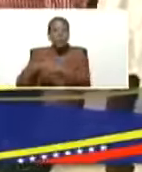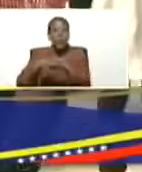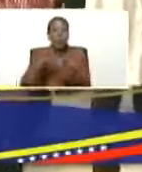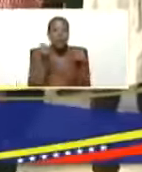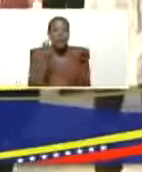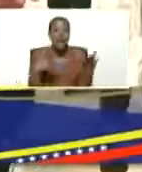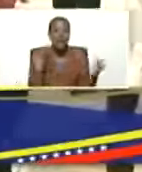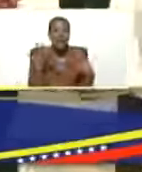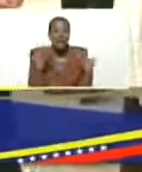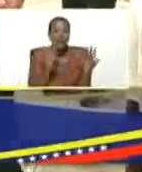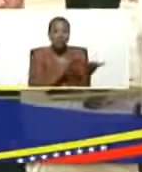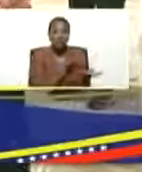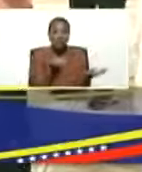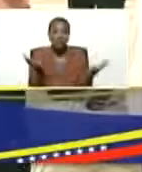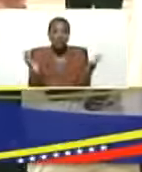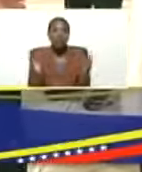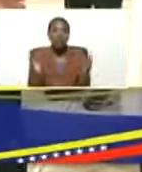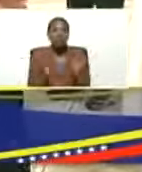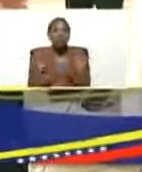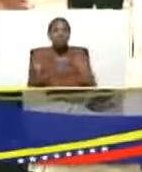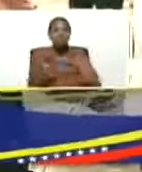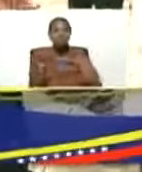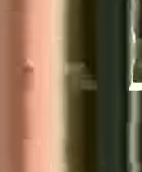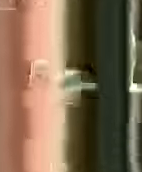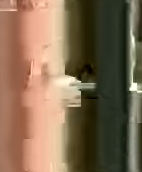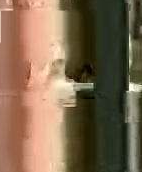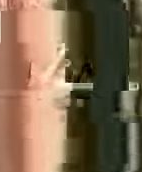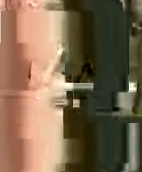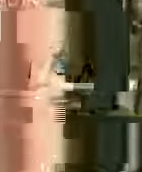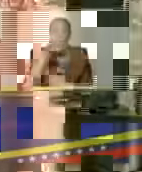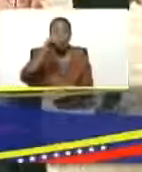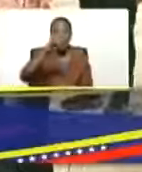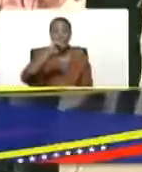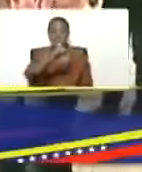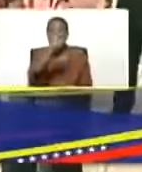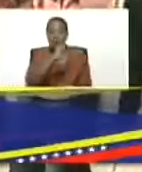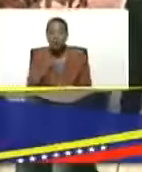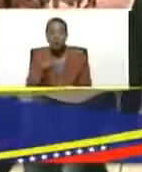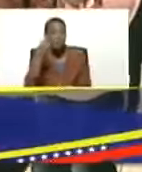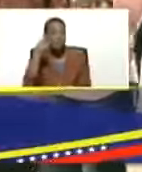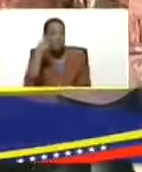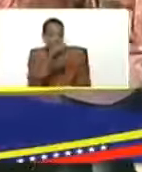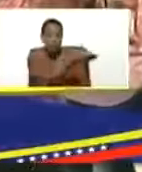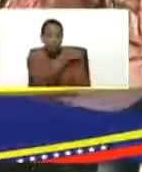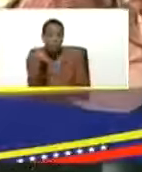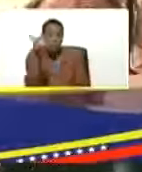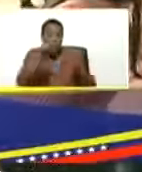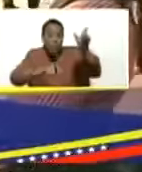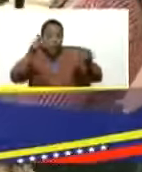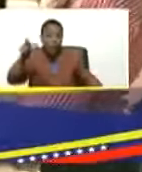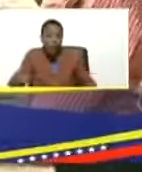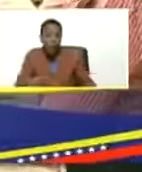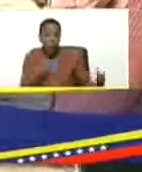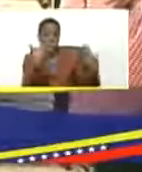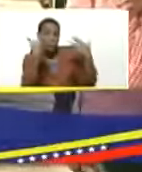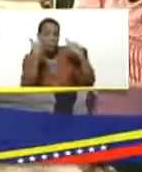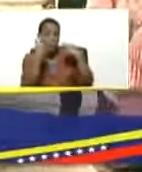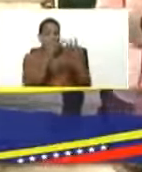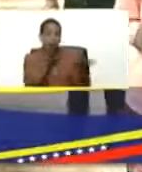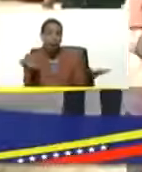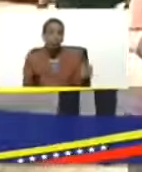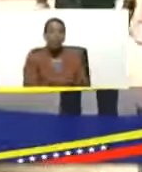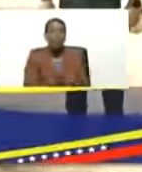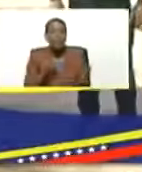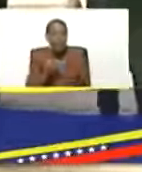aquí, en el municipio de Díaz. Mira el pueblo, qué belleza, vale. Vamos